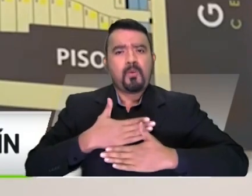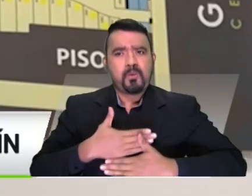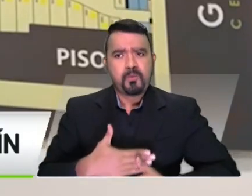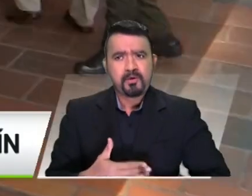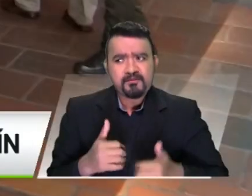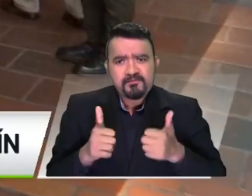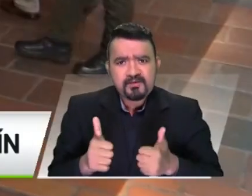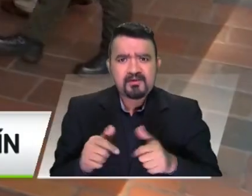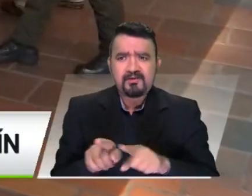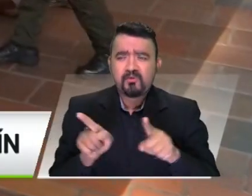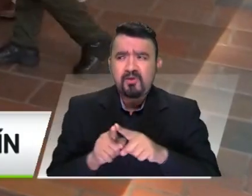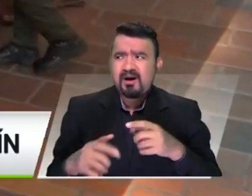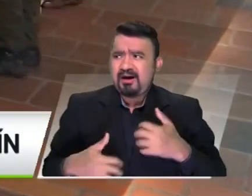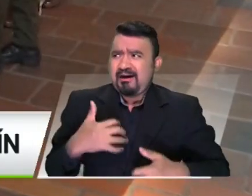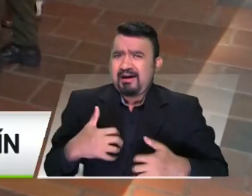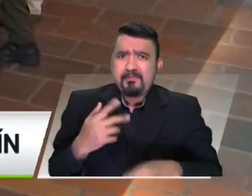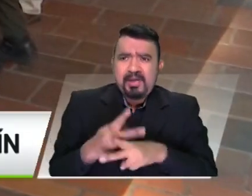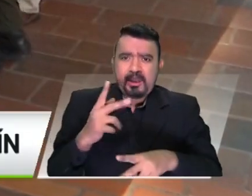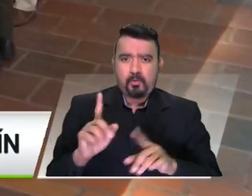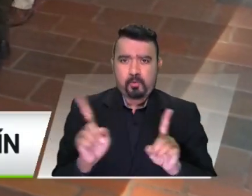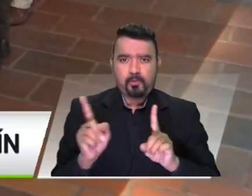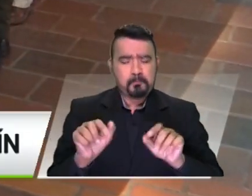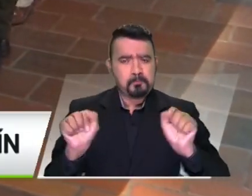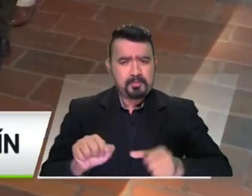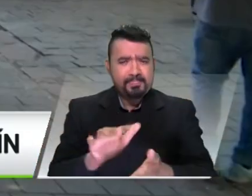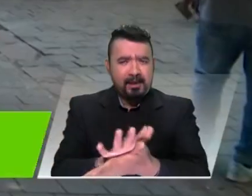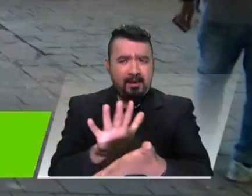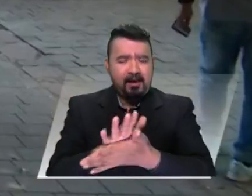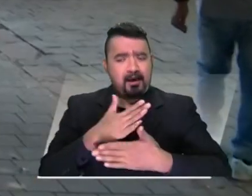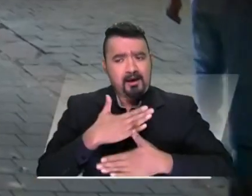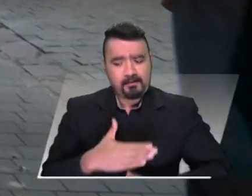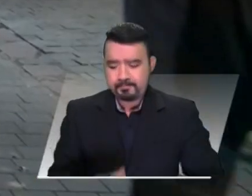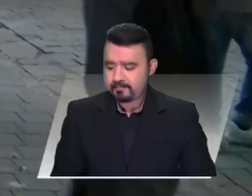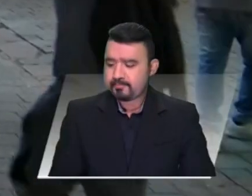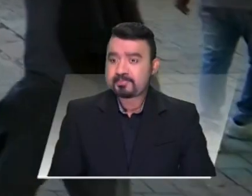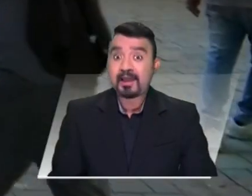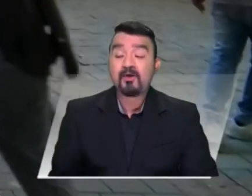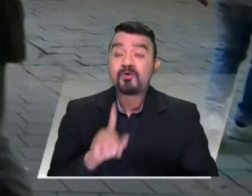manera segura. Se busca aumentar el pie de fuerza y el número de agentes de espacio